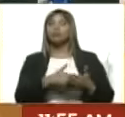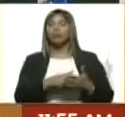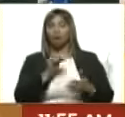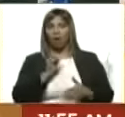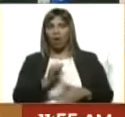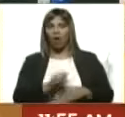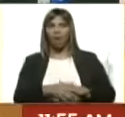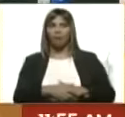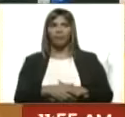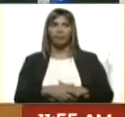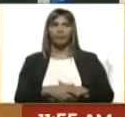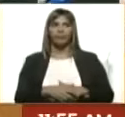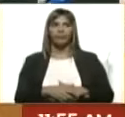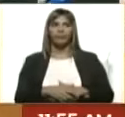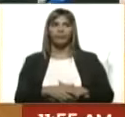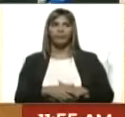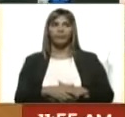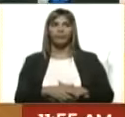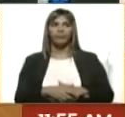de a cinco.